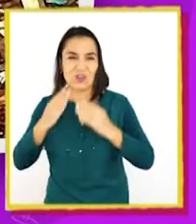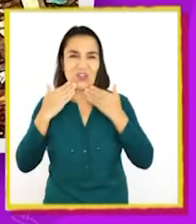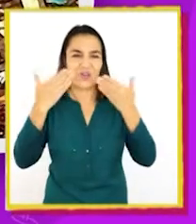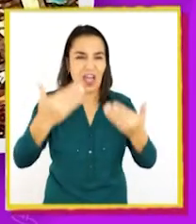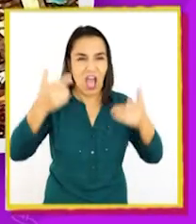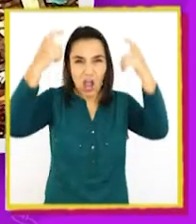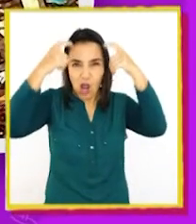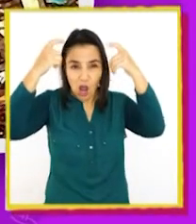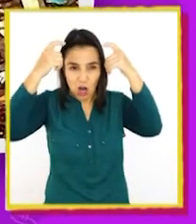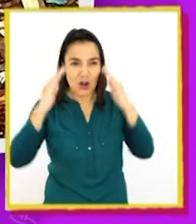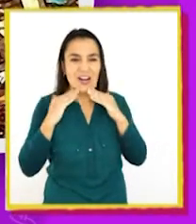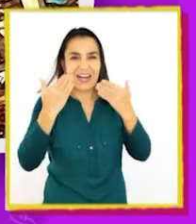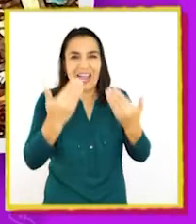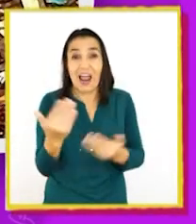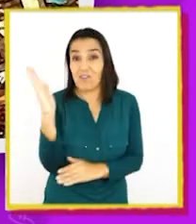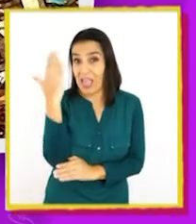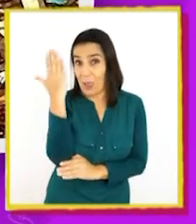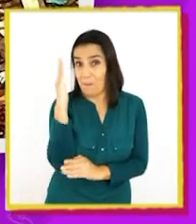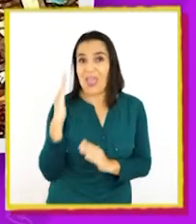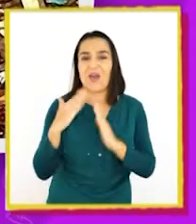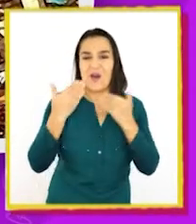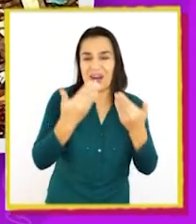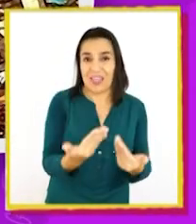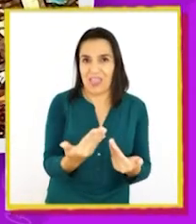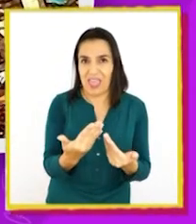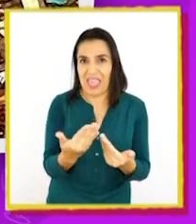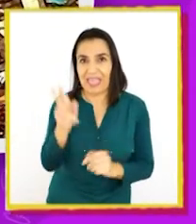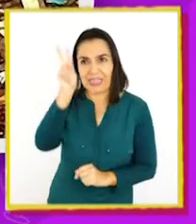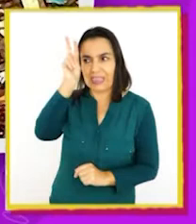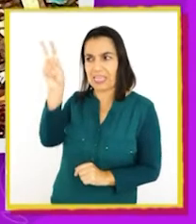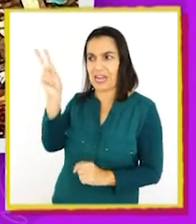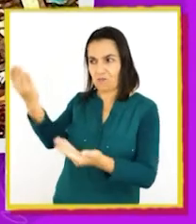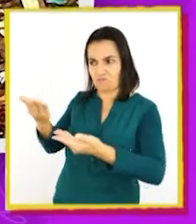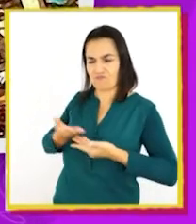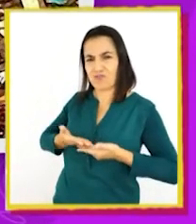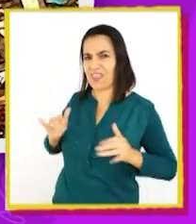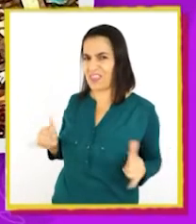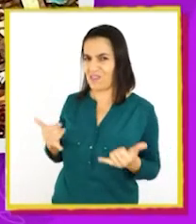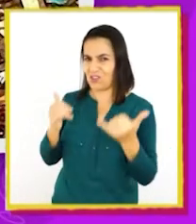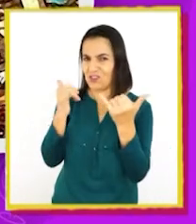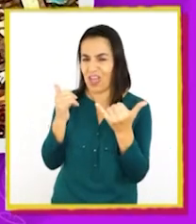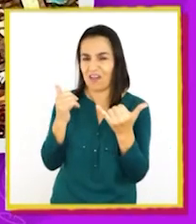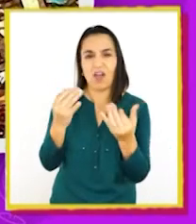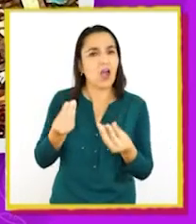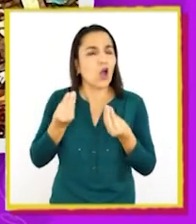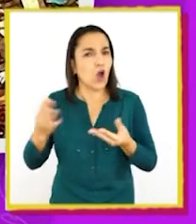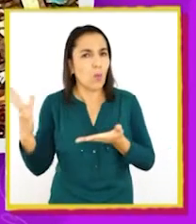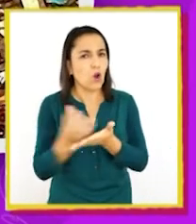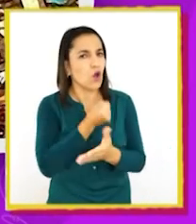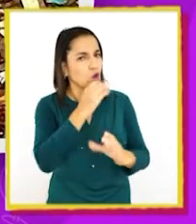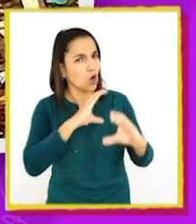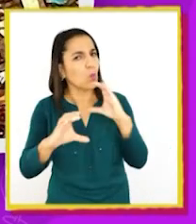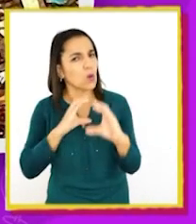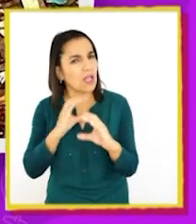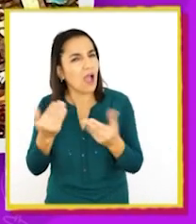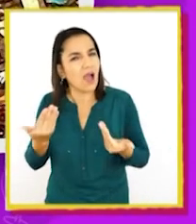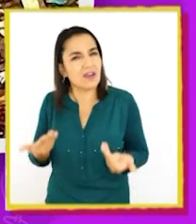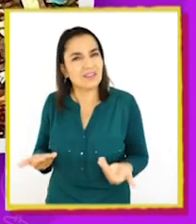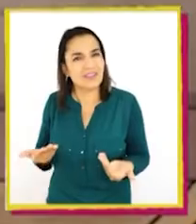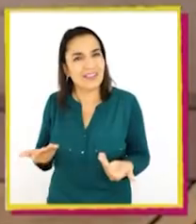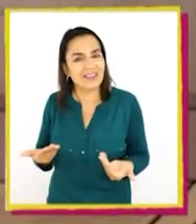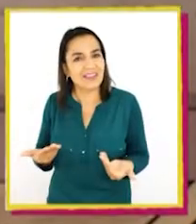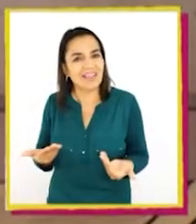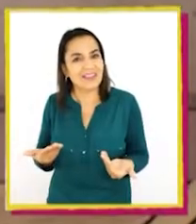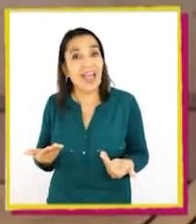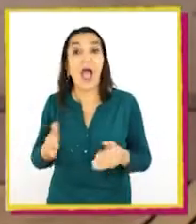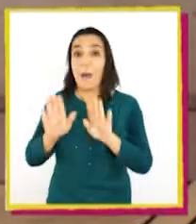objetos como gorros o espejos que los indígenas disfrutaban mucho. ¿Pero cómo logró finalmente comunicarse con ellos?